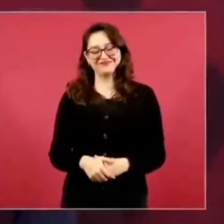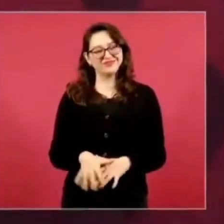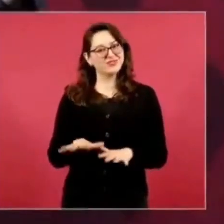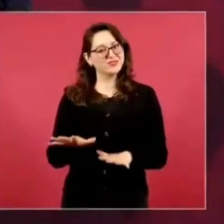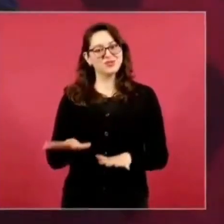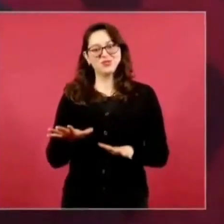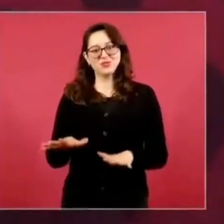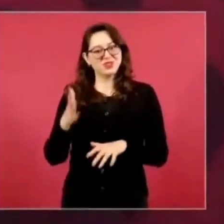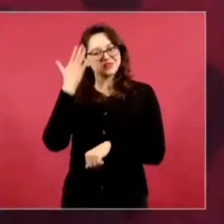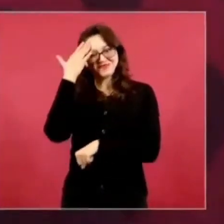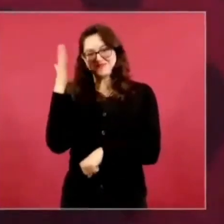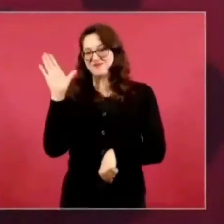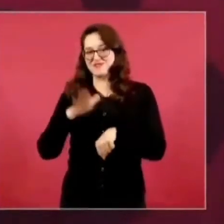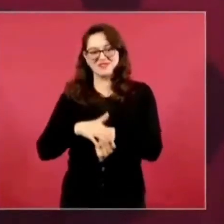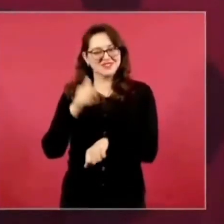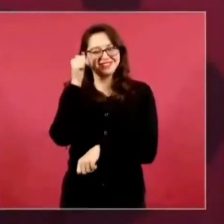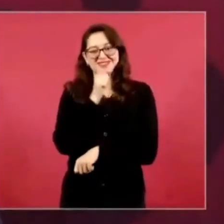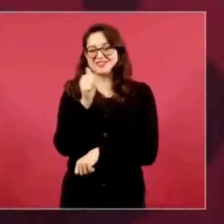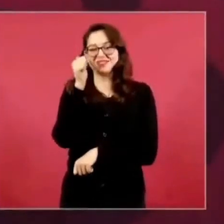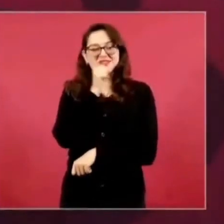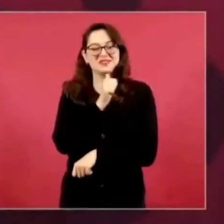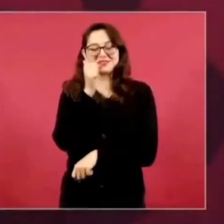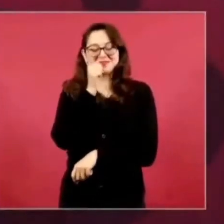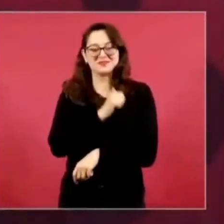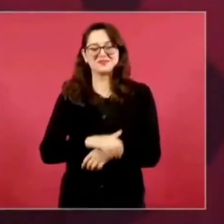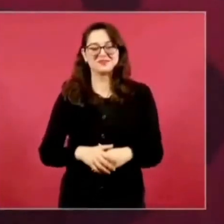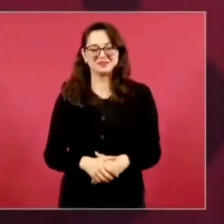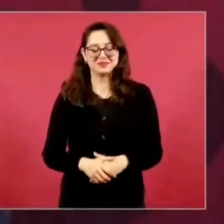¿Cómo lo voy a olvidar?